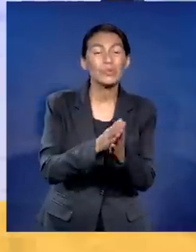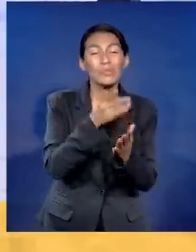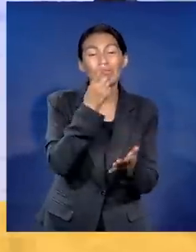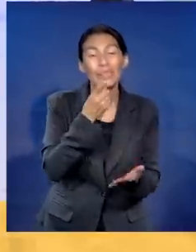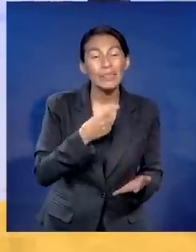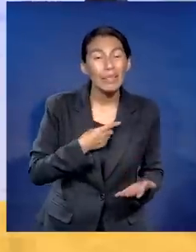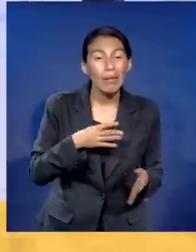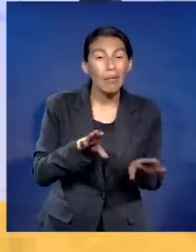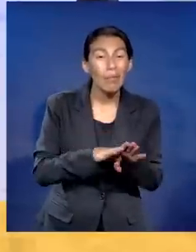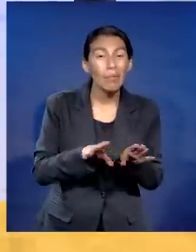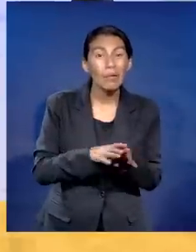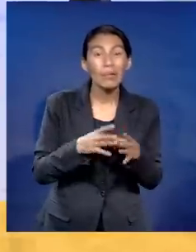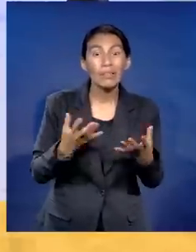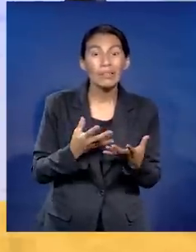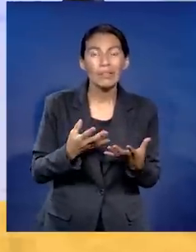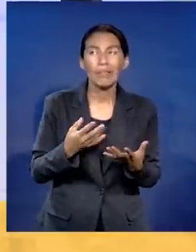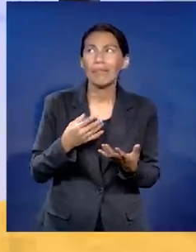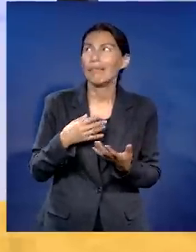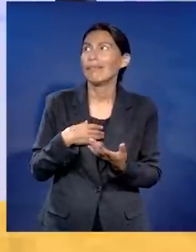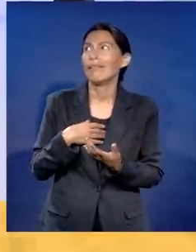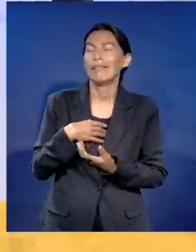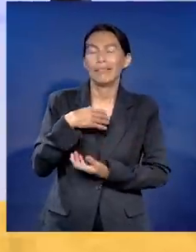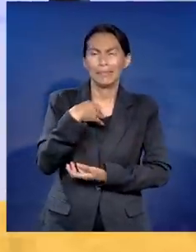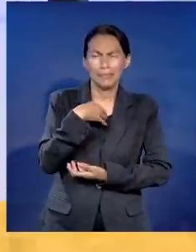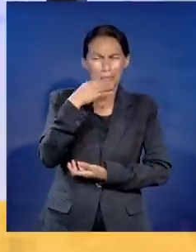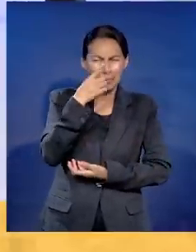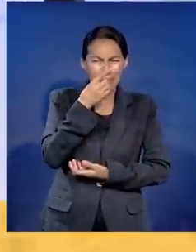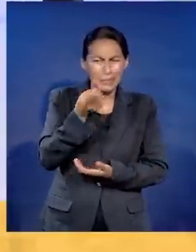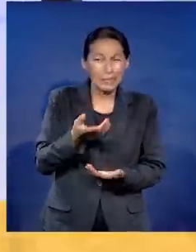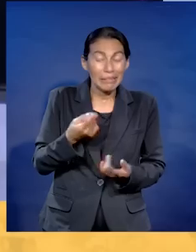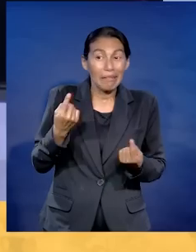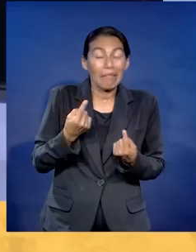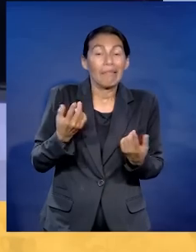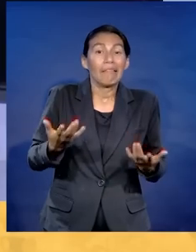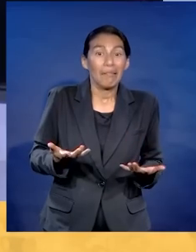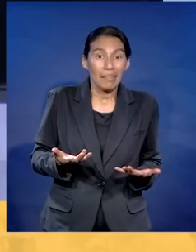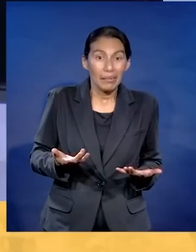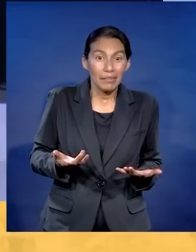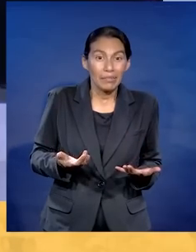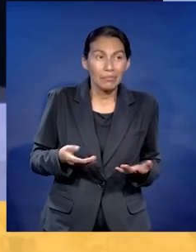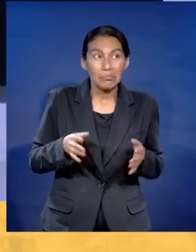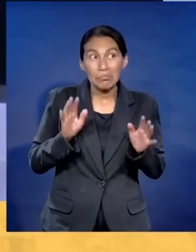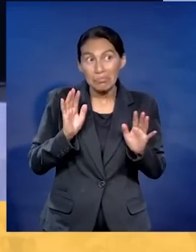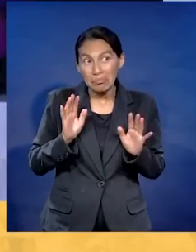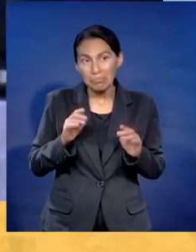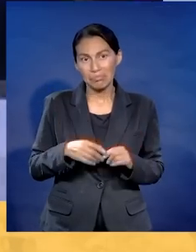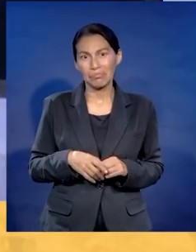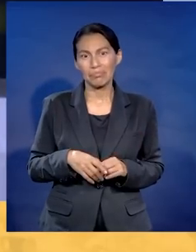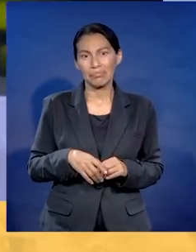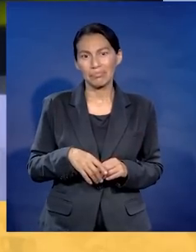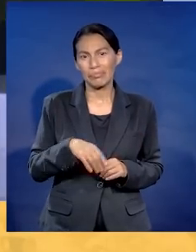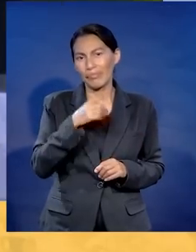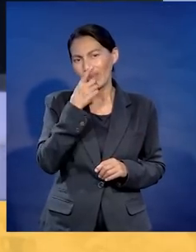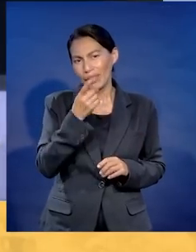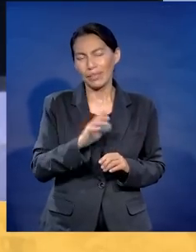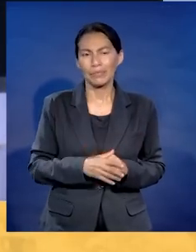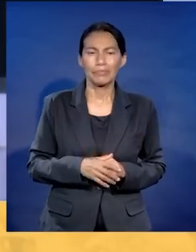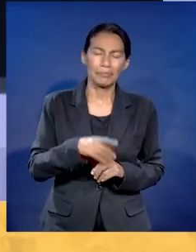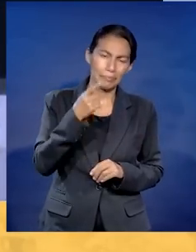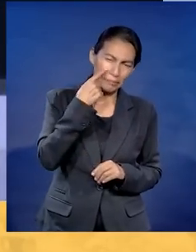hasta cansada. Ya no sé qué hacer. Necesito que me diga cómo hacerle. Ay, está el Señor, ¿qué le voy a decir? ¿Qué le